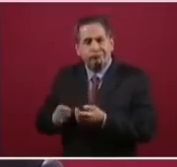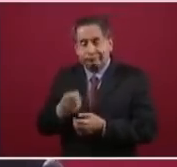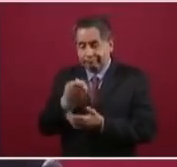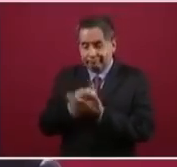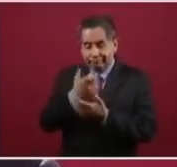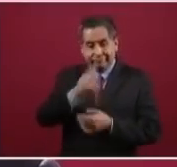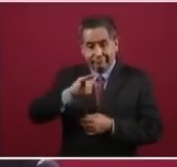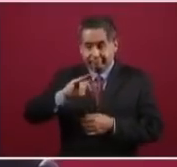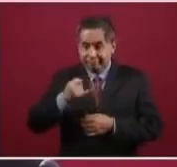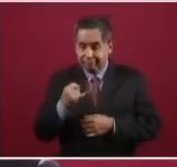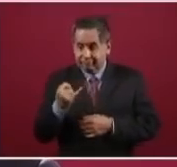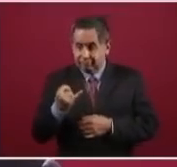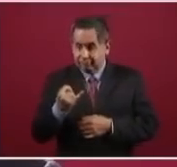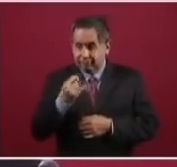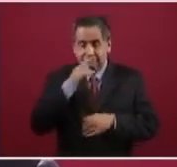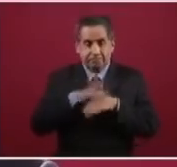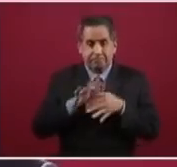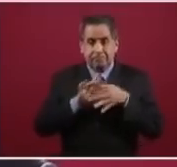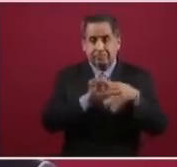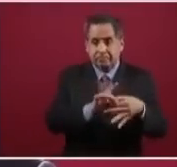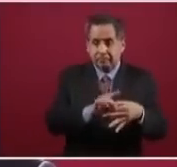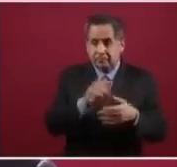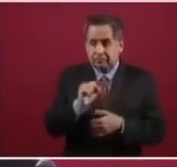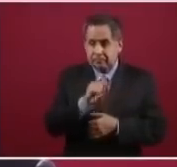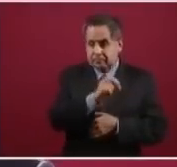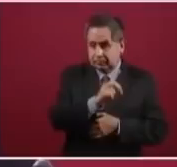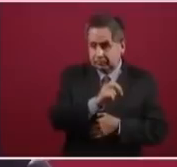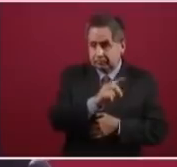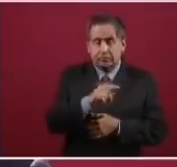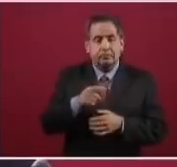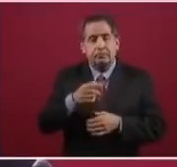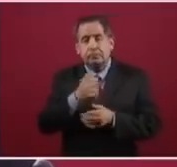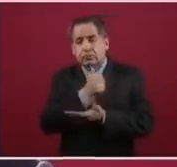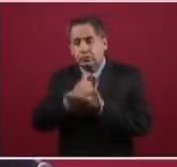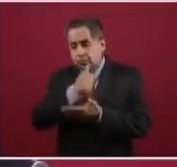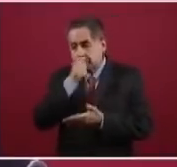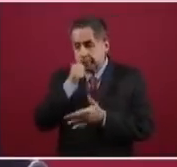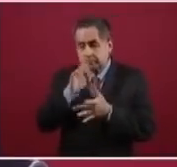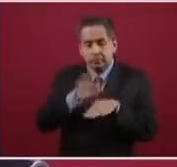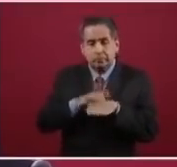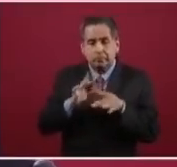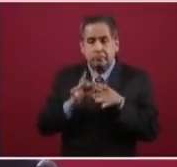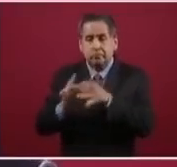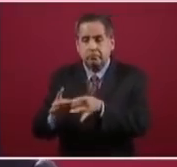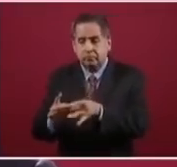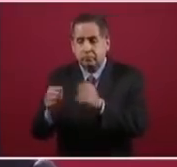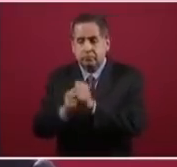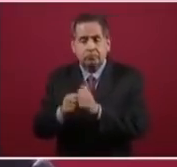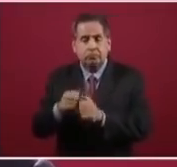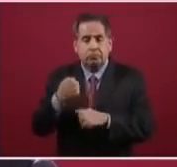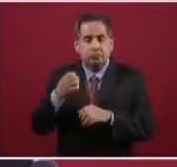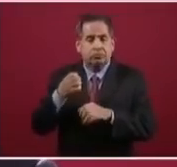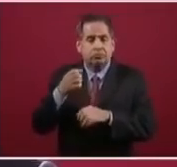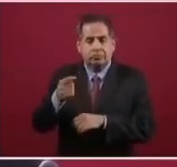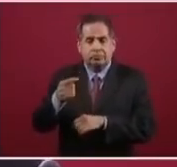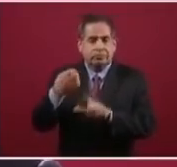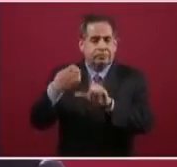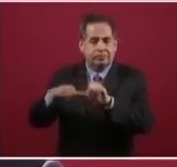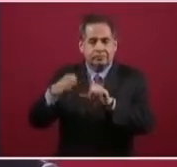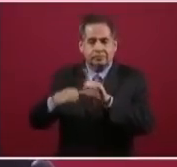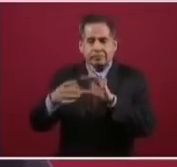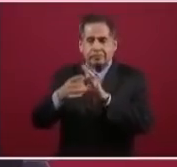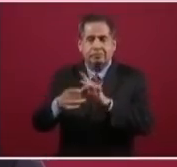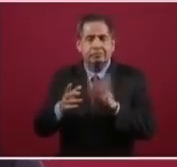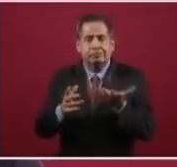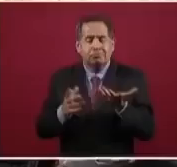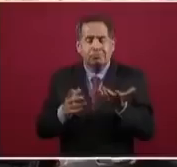de tijuana está muchísimo más ligada a la economía de san diego y la economía de ciudad juárez está muchísimo más ligada a la economía del peso del paso